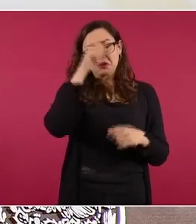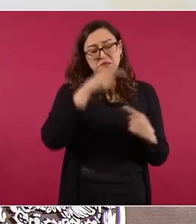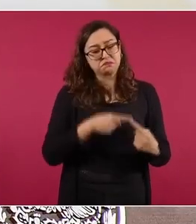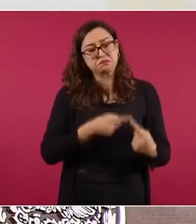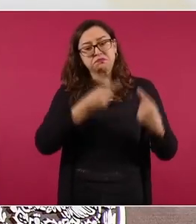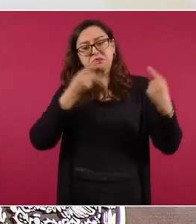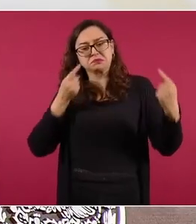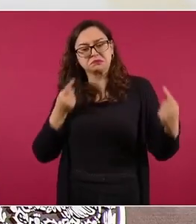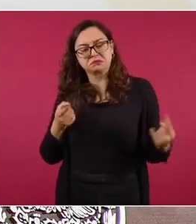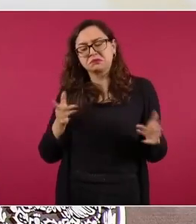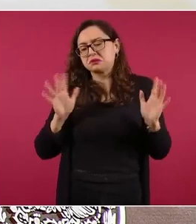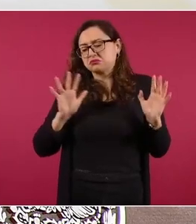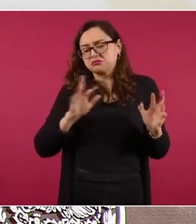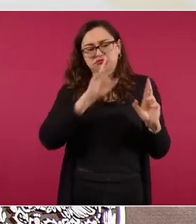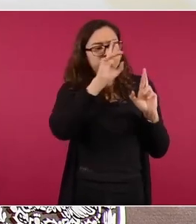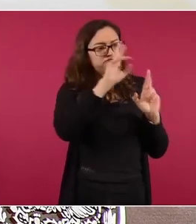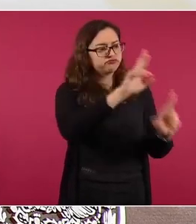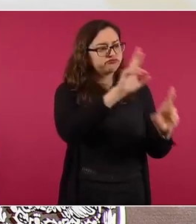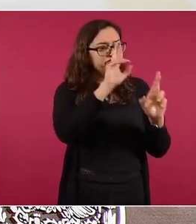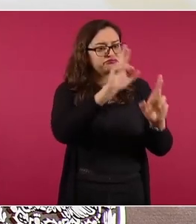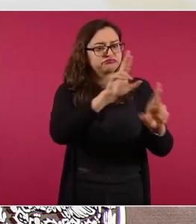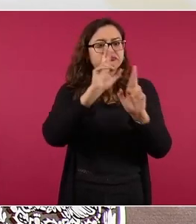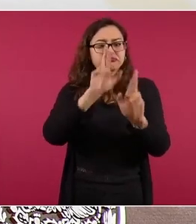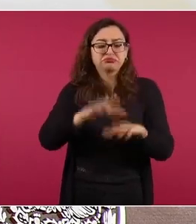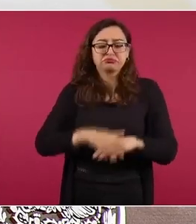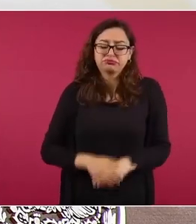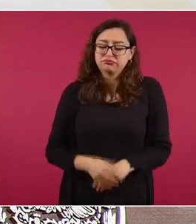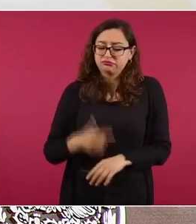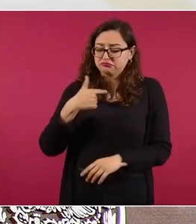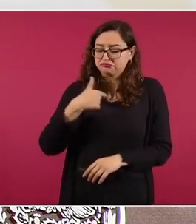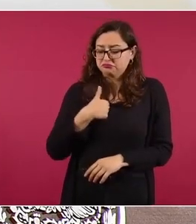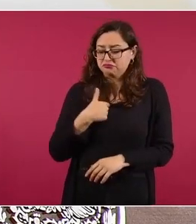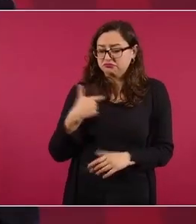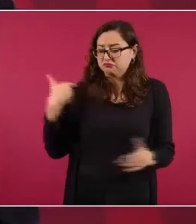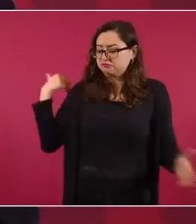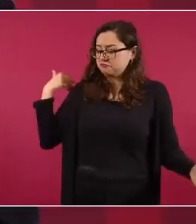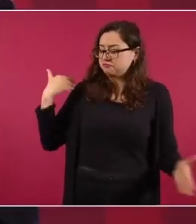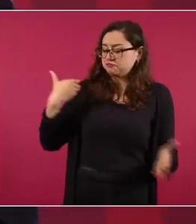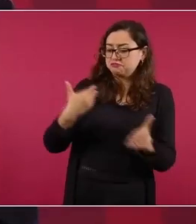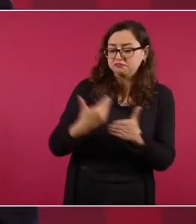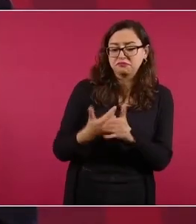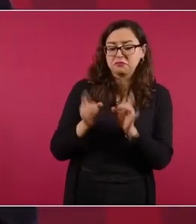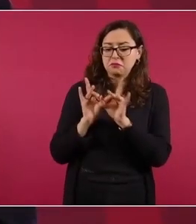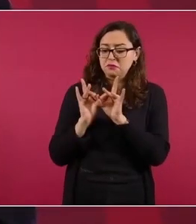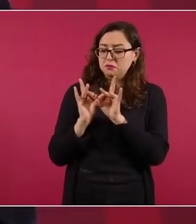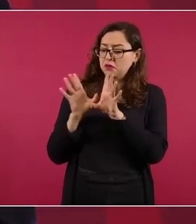Cuando me he enfermado, hablando del tema, una vez